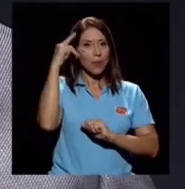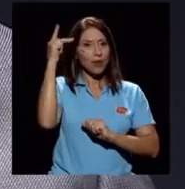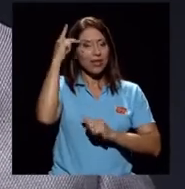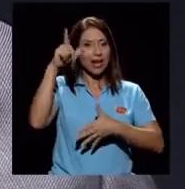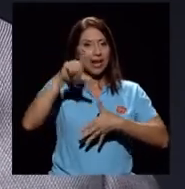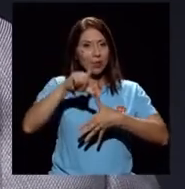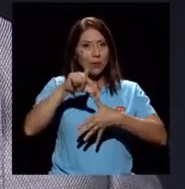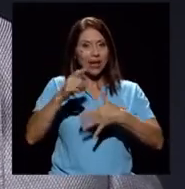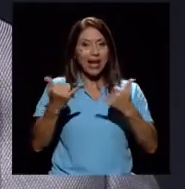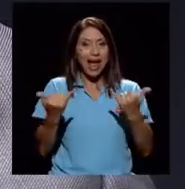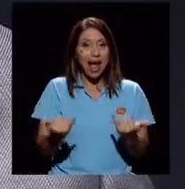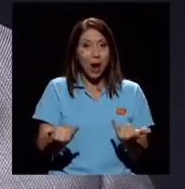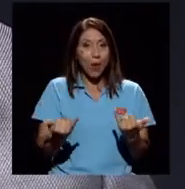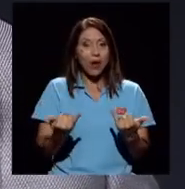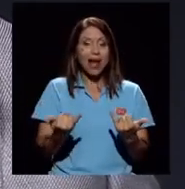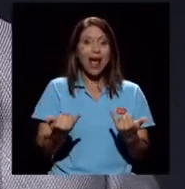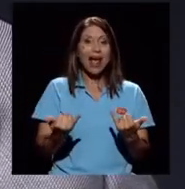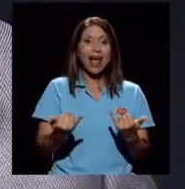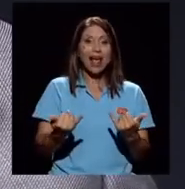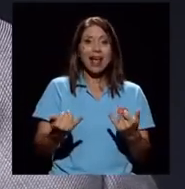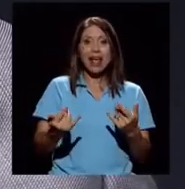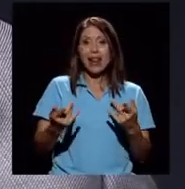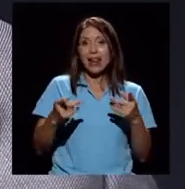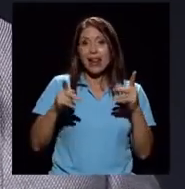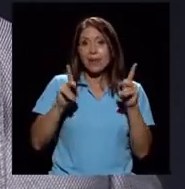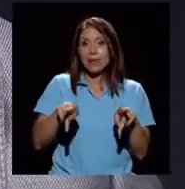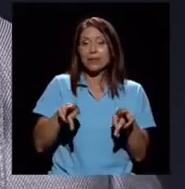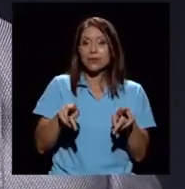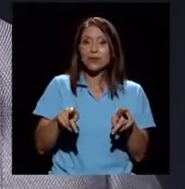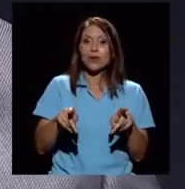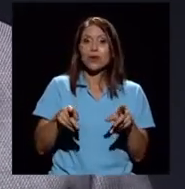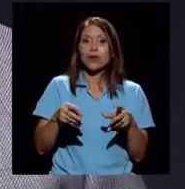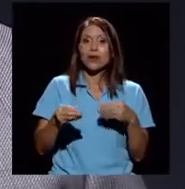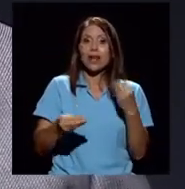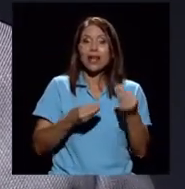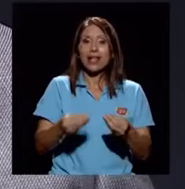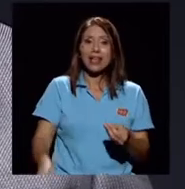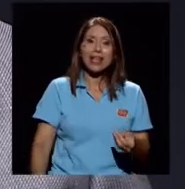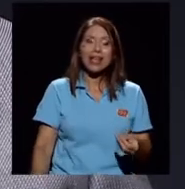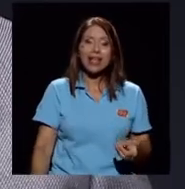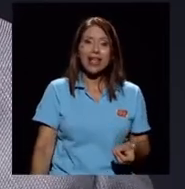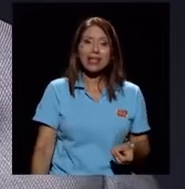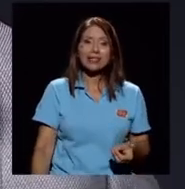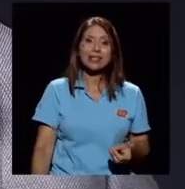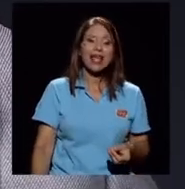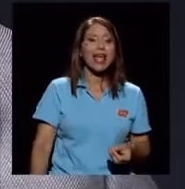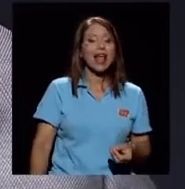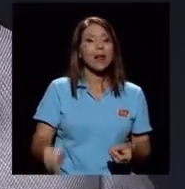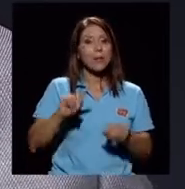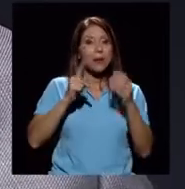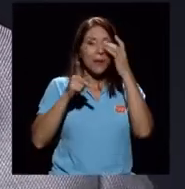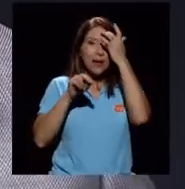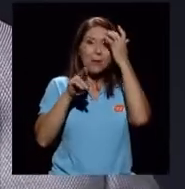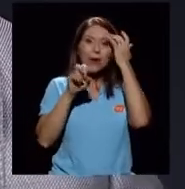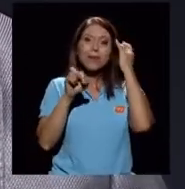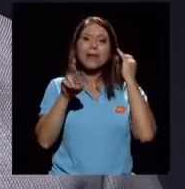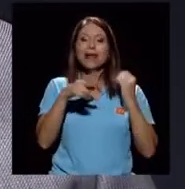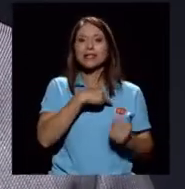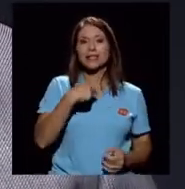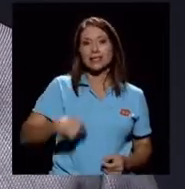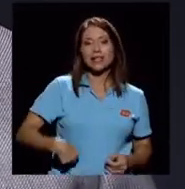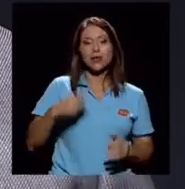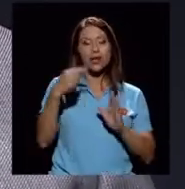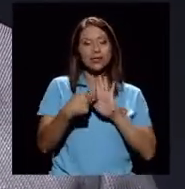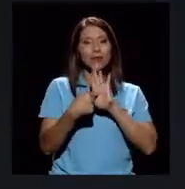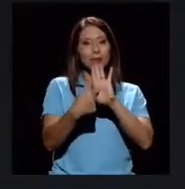resultado era que el paladín del comercio internacionales siguen pingüinos sencillos de todo para atrás para river